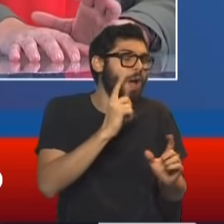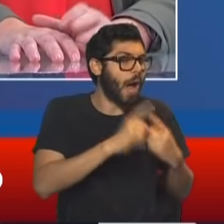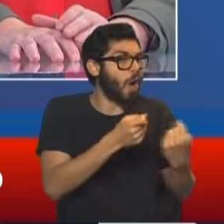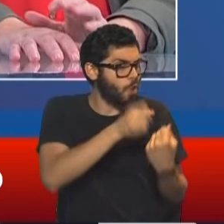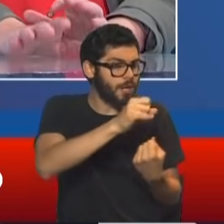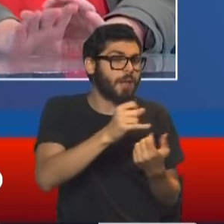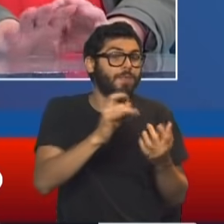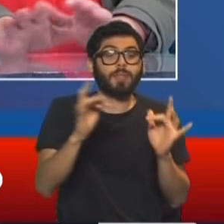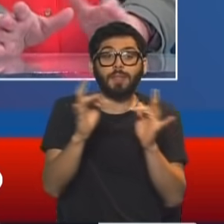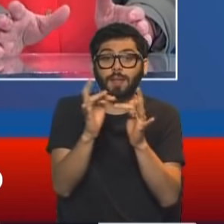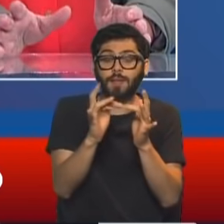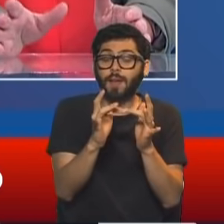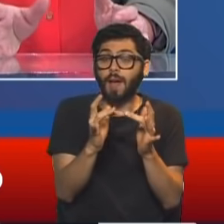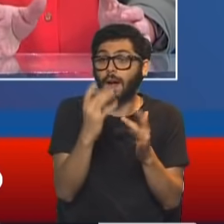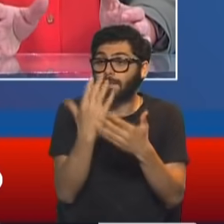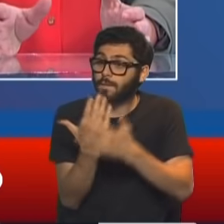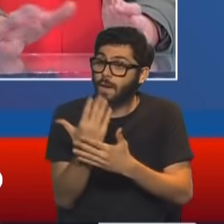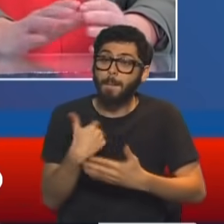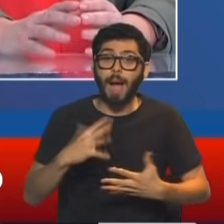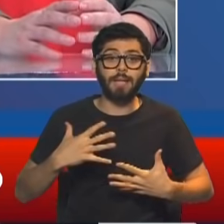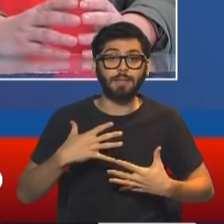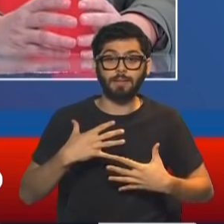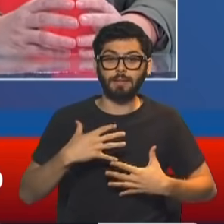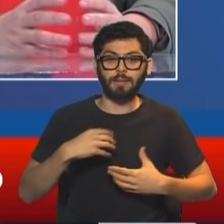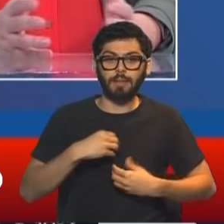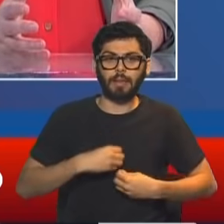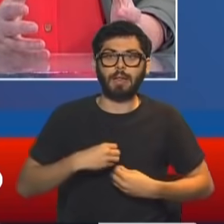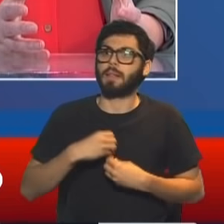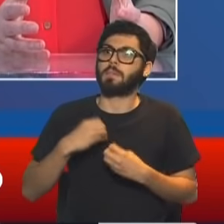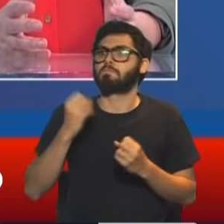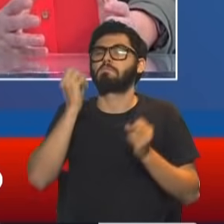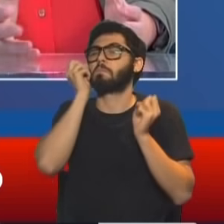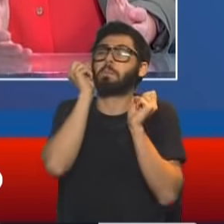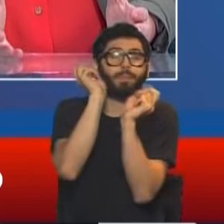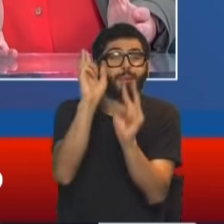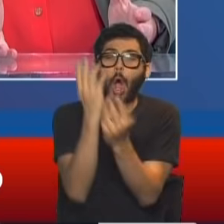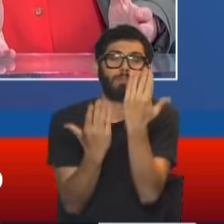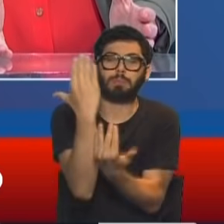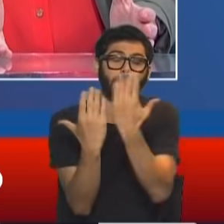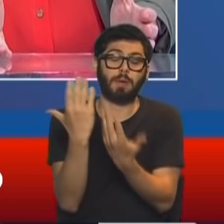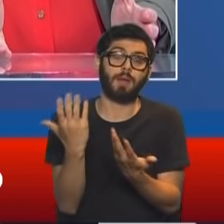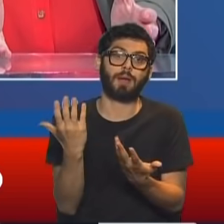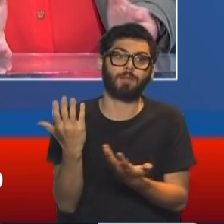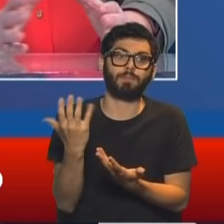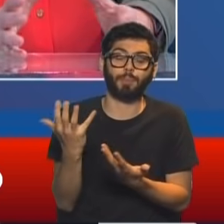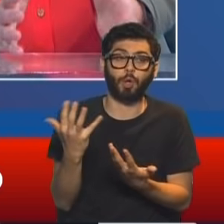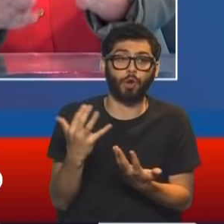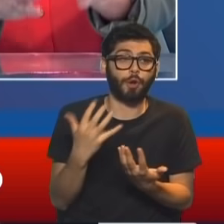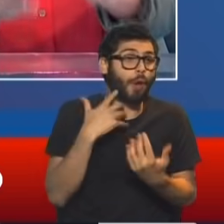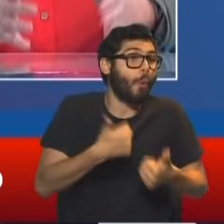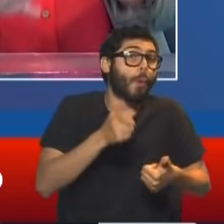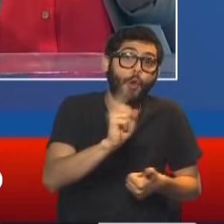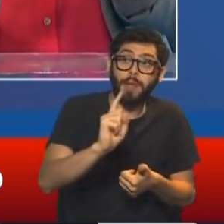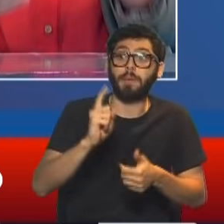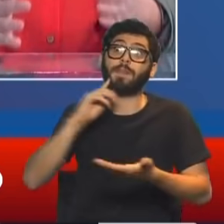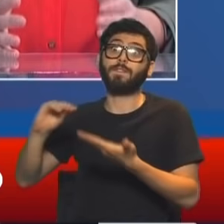general, solo tienden a sacar lo peor de las personas, que no es un buen medio de comunicación, muchísimo menos si vos sos un funcionario público. Por eso digo, para mí es un